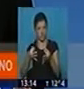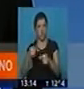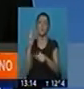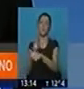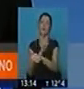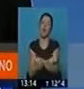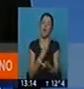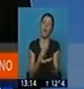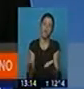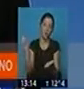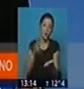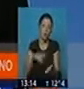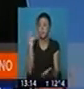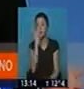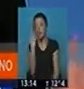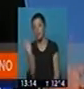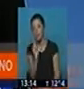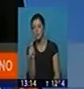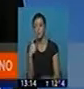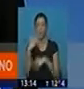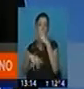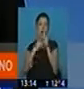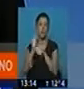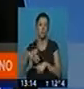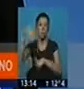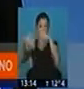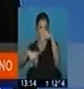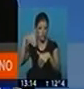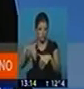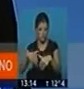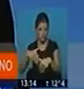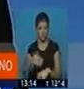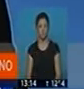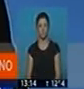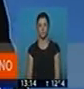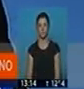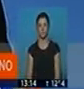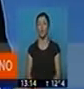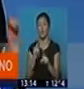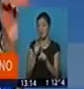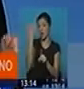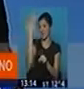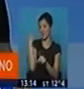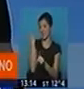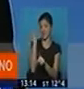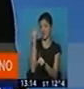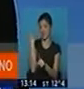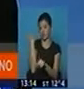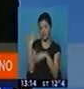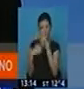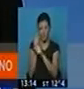otros 6 meses que evitemos que se pueda producir una situación como la que vivimos en los últimos 6 meses.